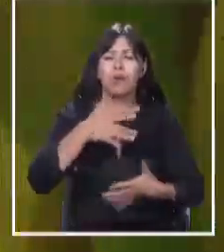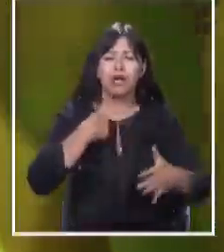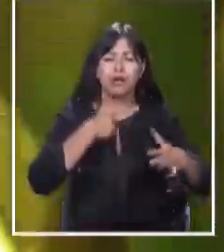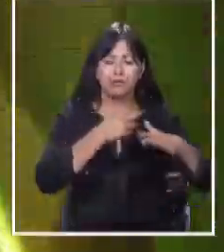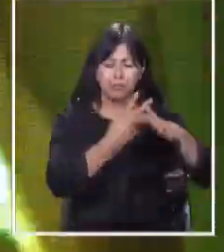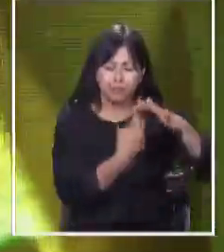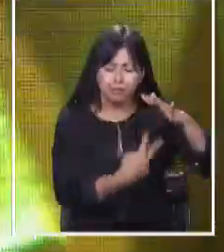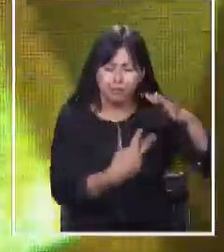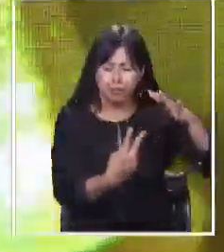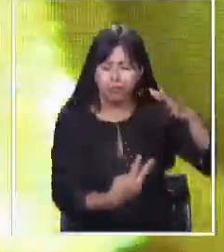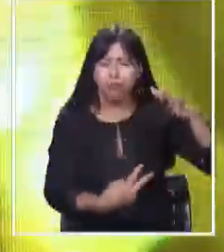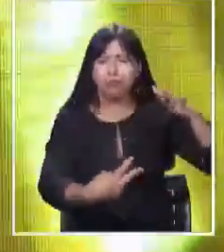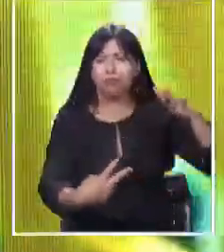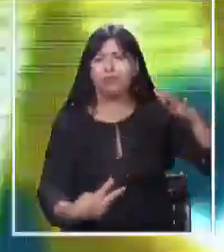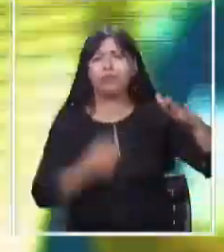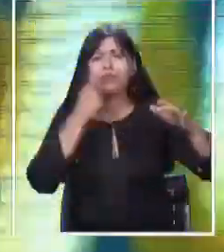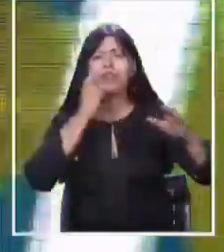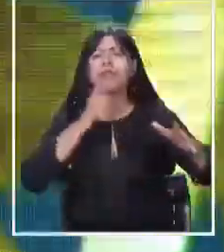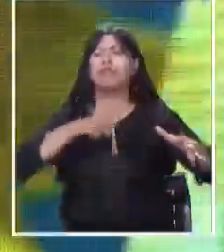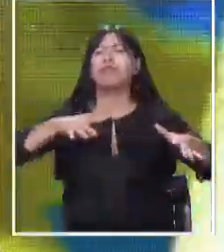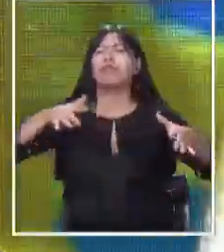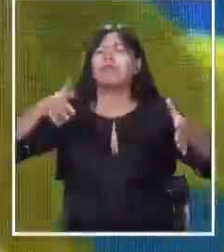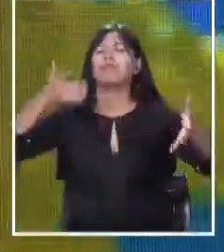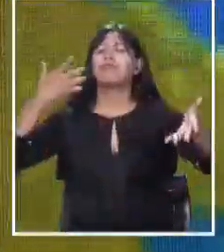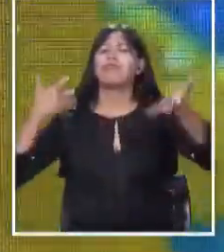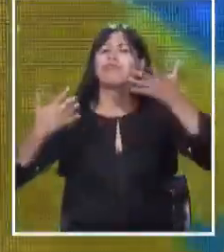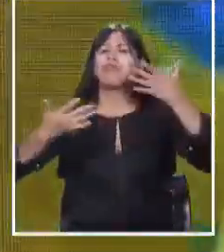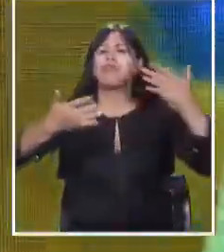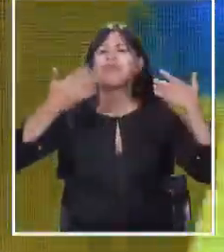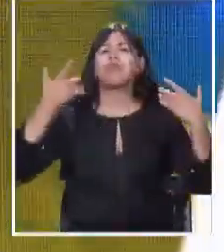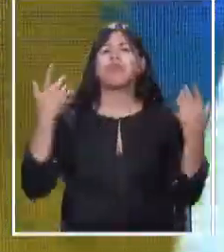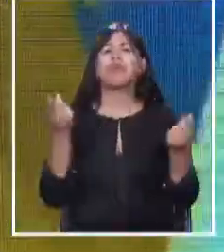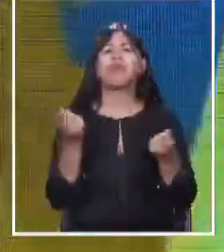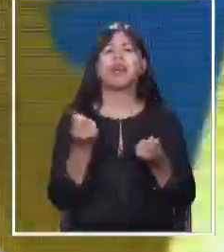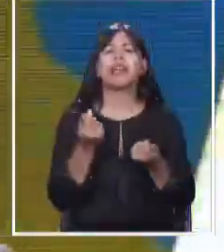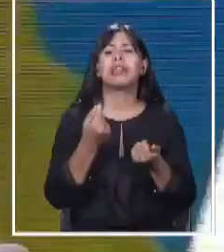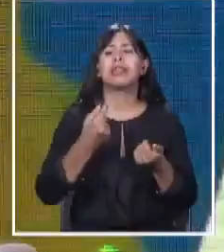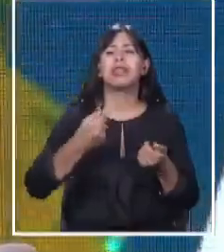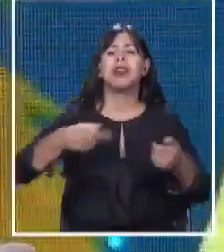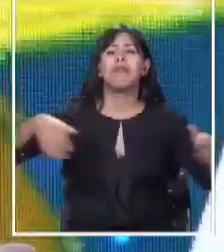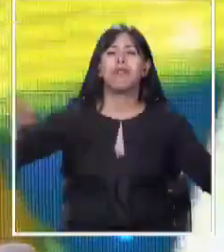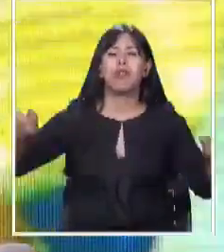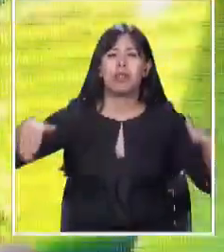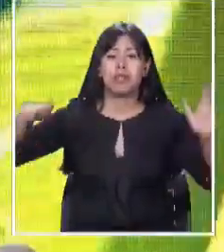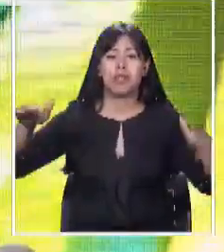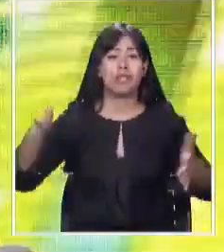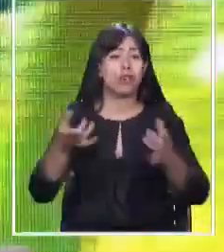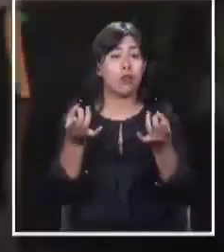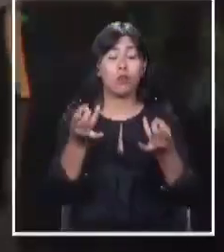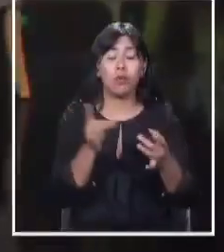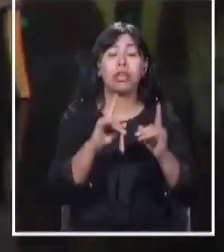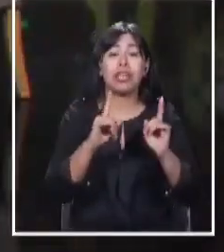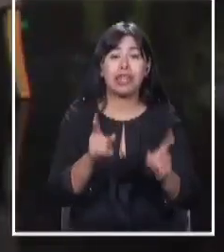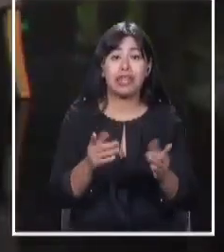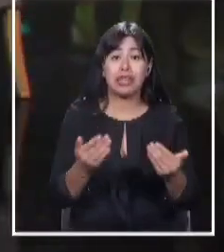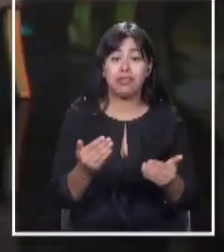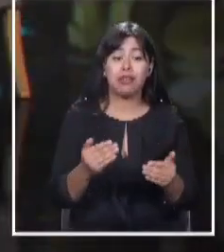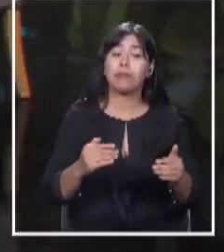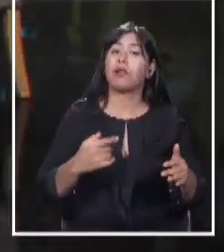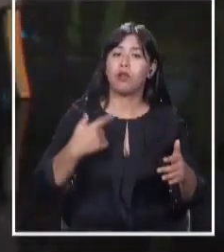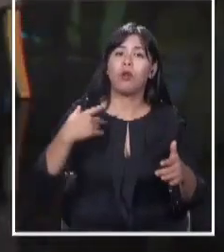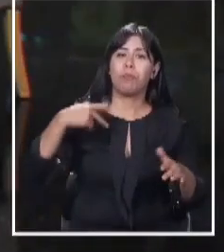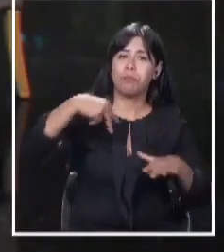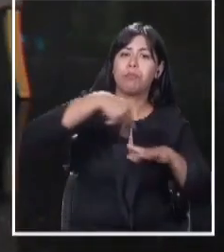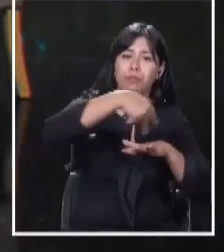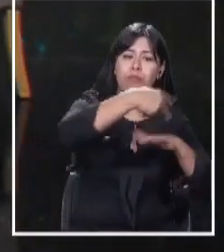¿cierto?, buceando. Eso va a ser difícil y la única forma es que nos mojemos las patitas. Exactamente, no, yo lo decía porque